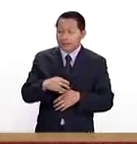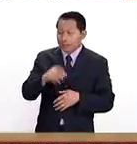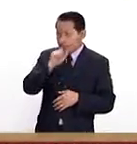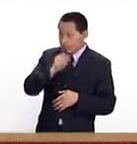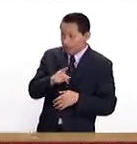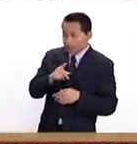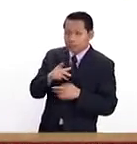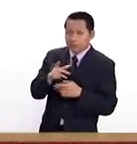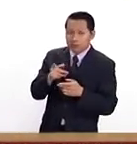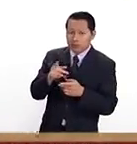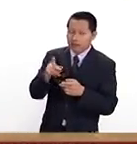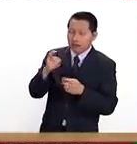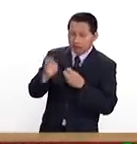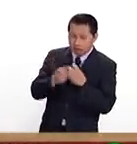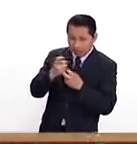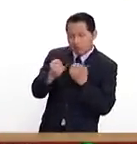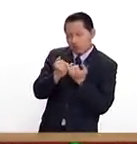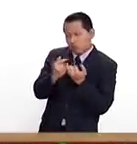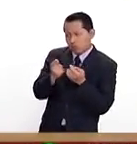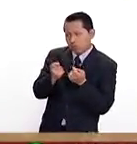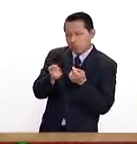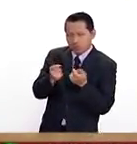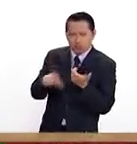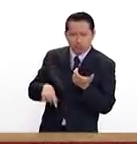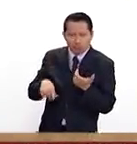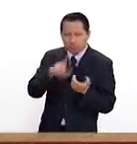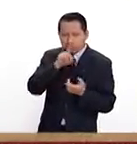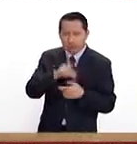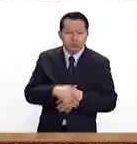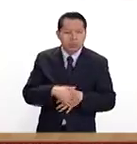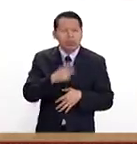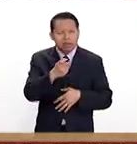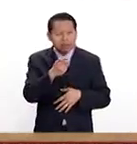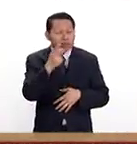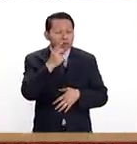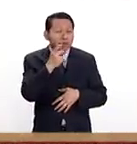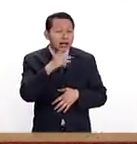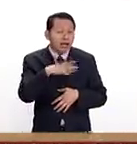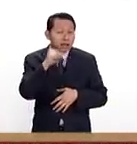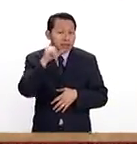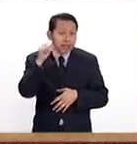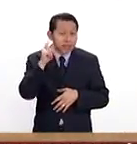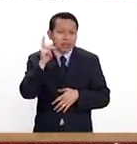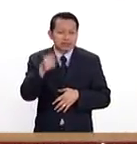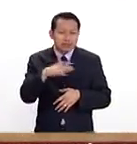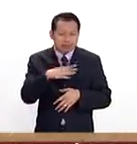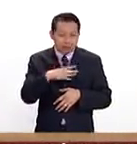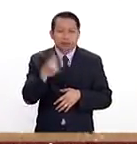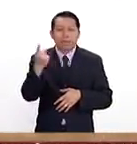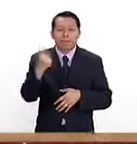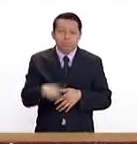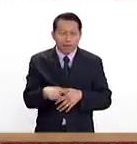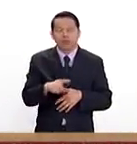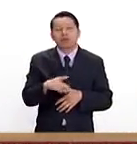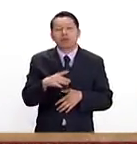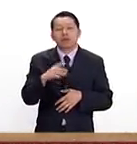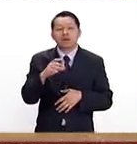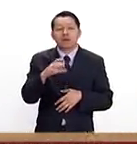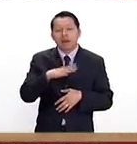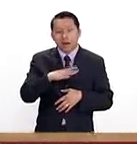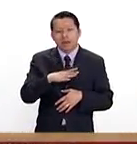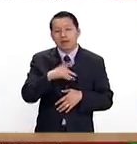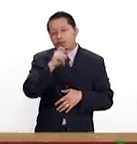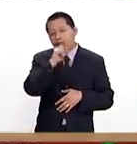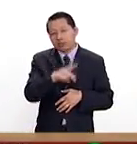sin Prácticamente, poder ¿no? gobernar. Bueno, de ahí que el día de ayer, pues lo que empieza son puras órdenes ejecutivas, ¿no? Claro, claro. Que no pasan por